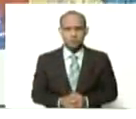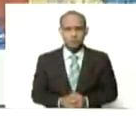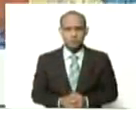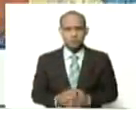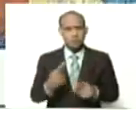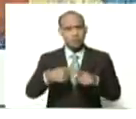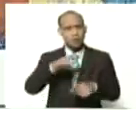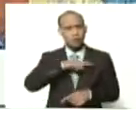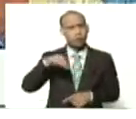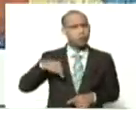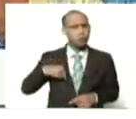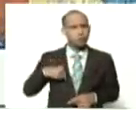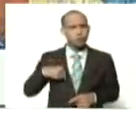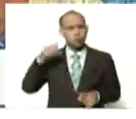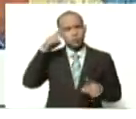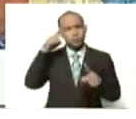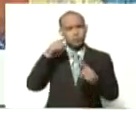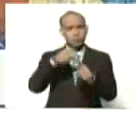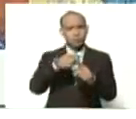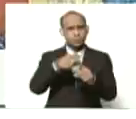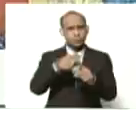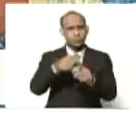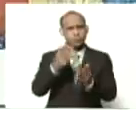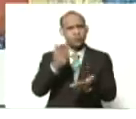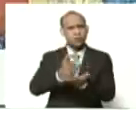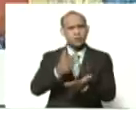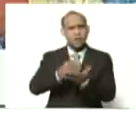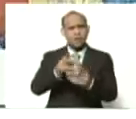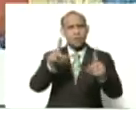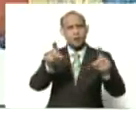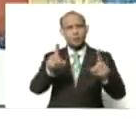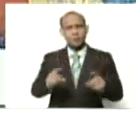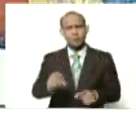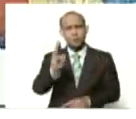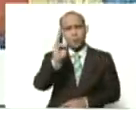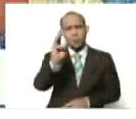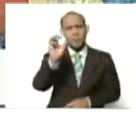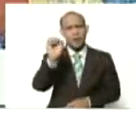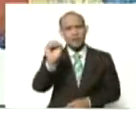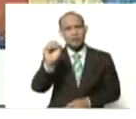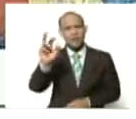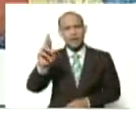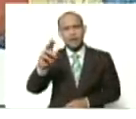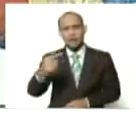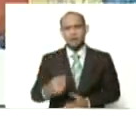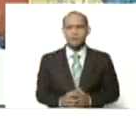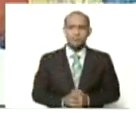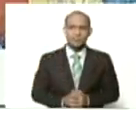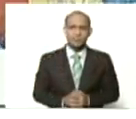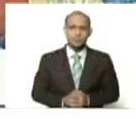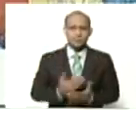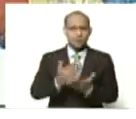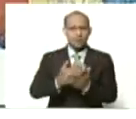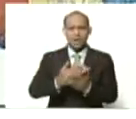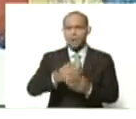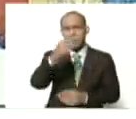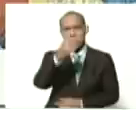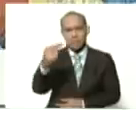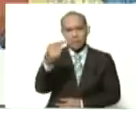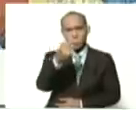Pero nosotros nos hacemos el PCR. Yo me he hecho más de 5 o 6 PCR, negativo